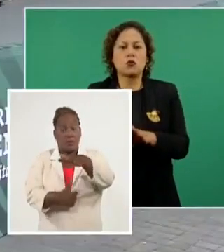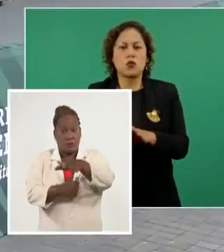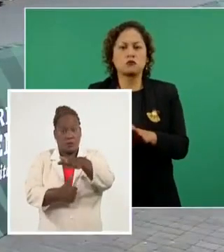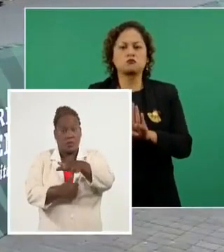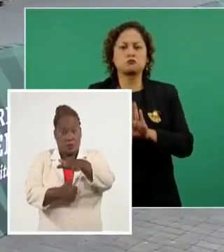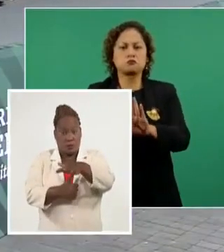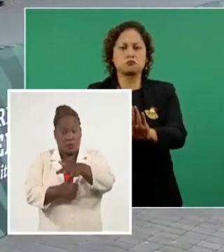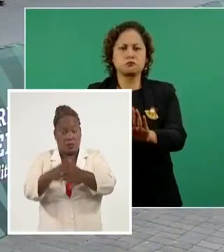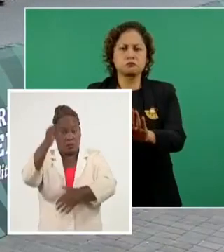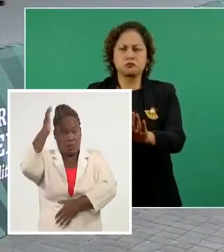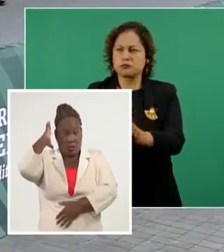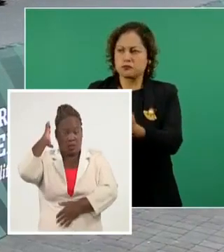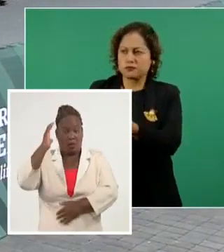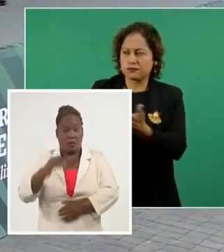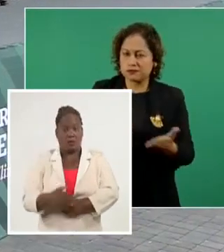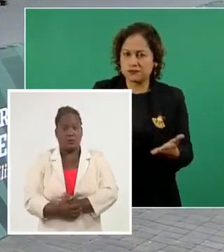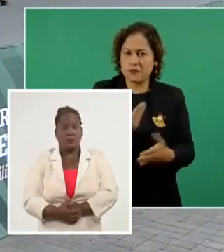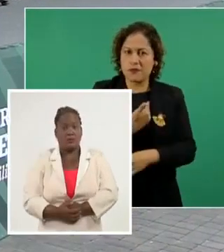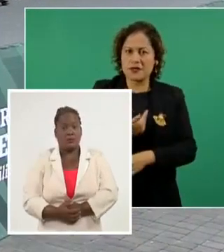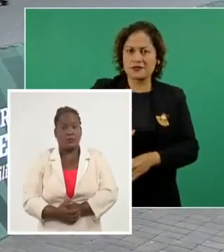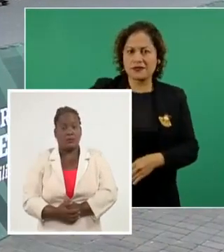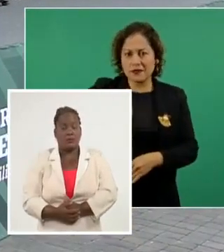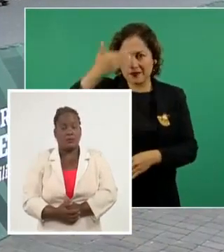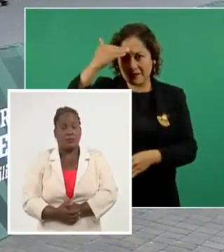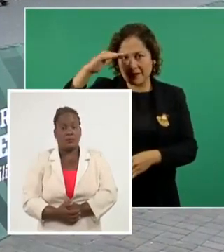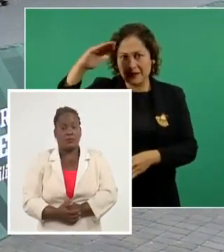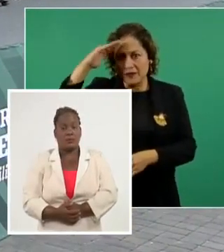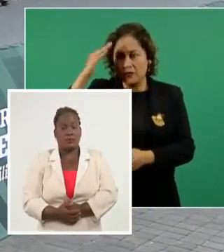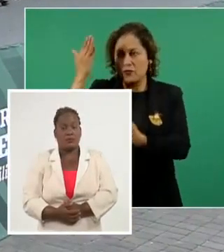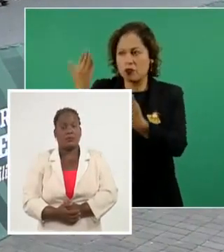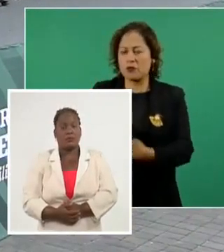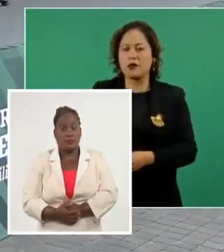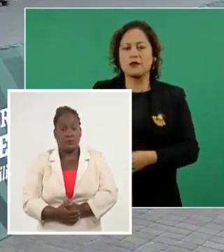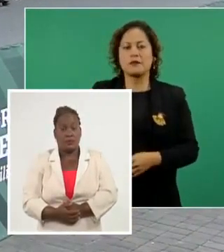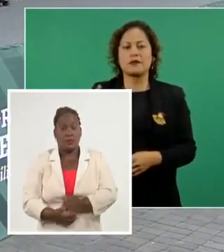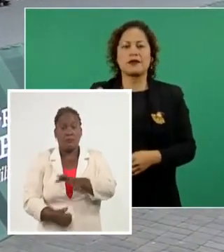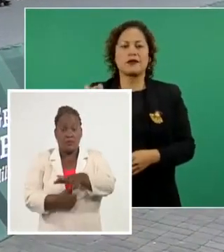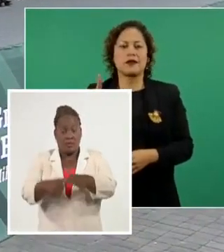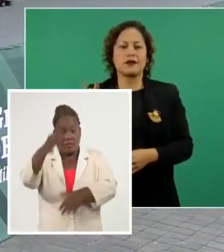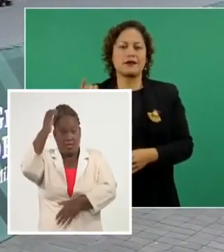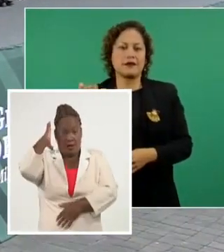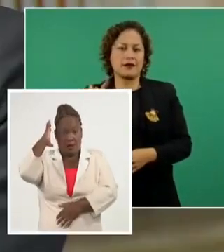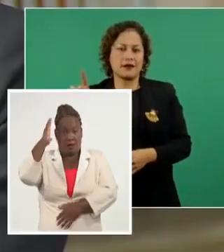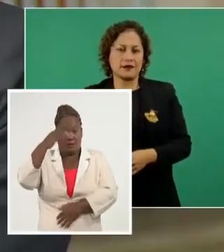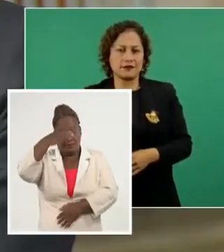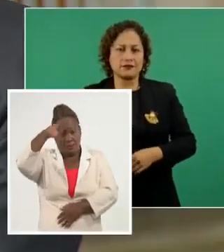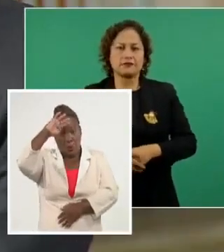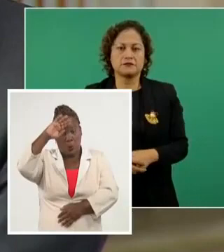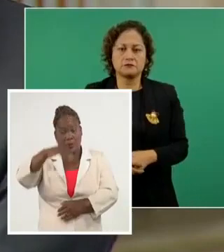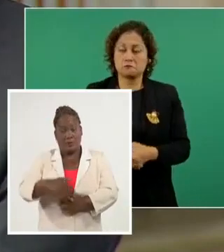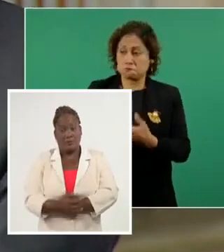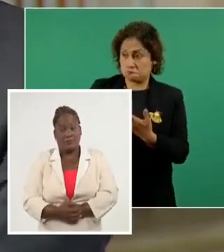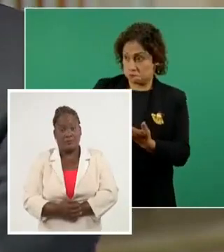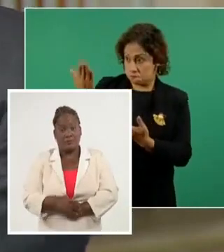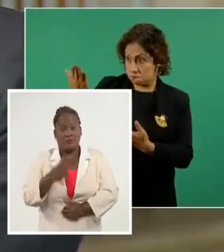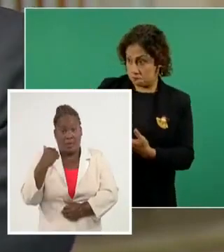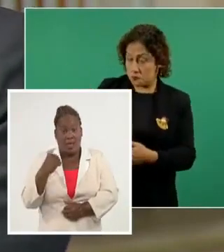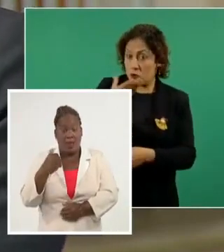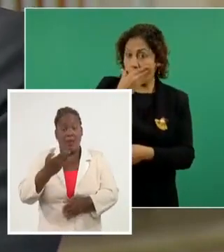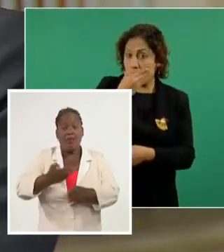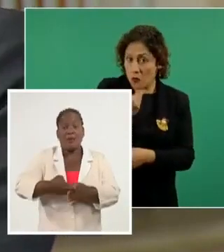República de Cuba, Miguel Díaz Canel, quien representa